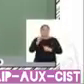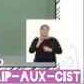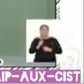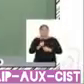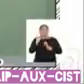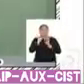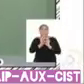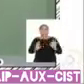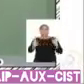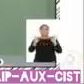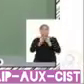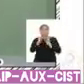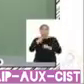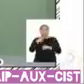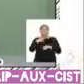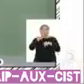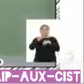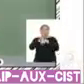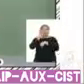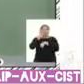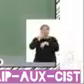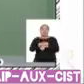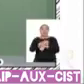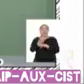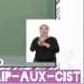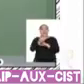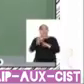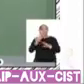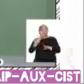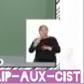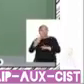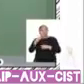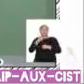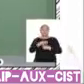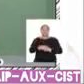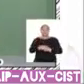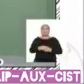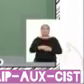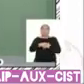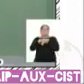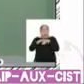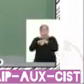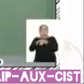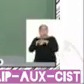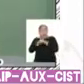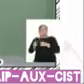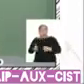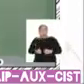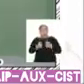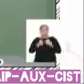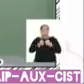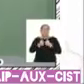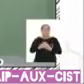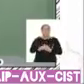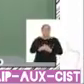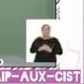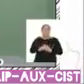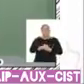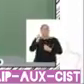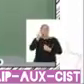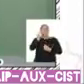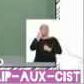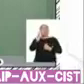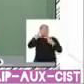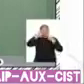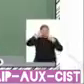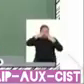Es muy importante y yo te aconsejo que antes de hacer tu plan de vida, primero te hagas